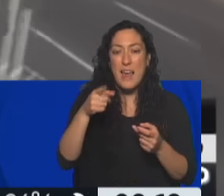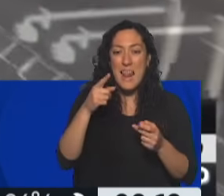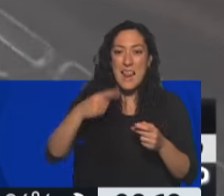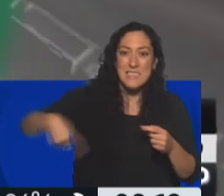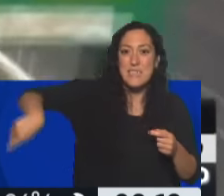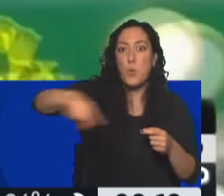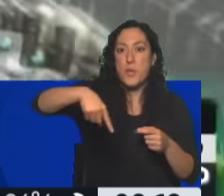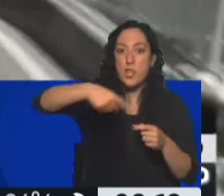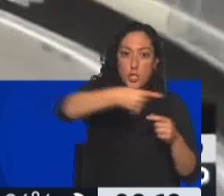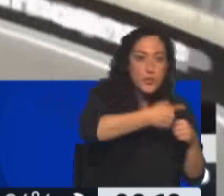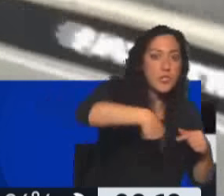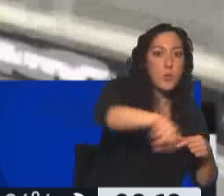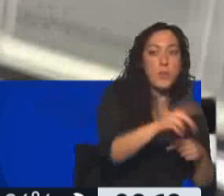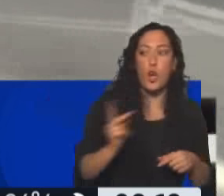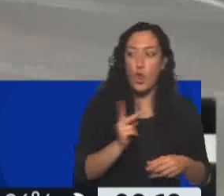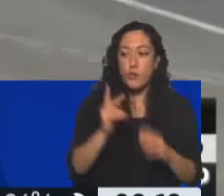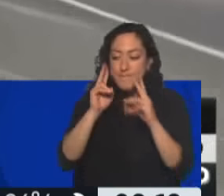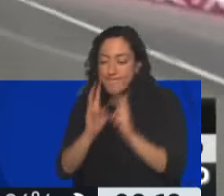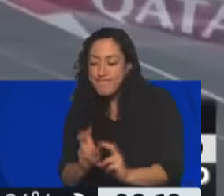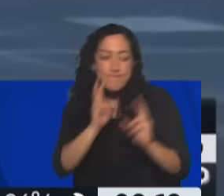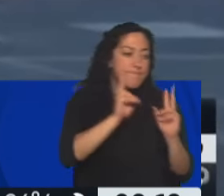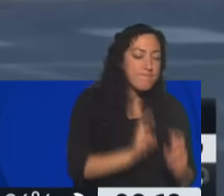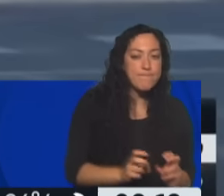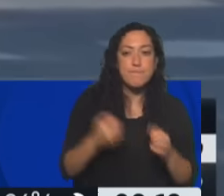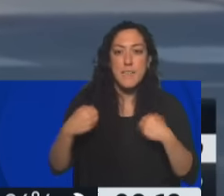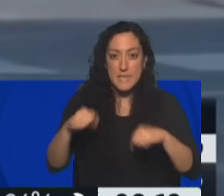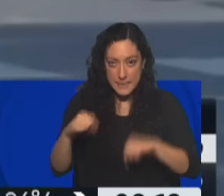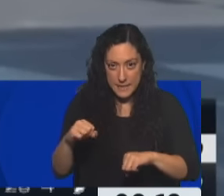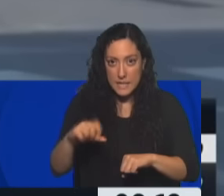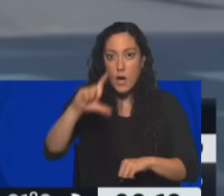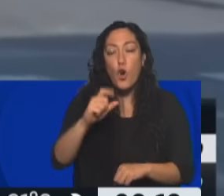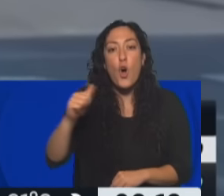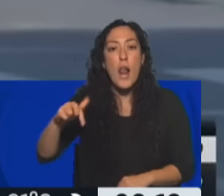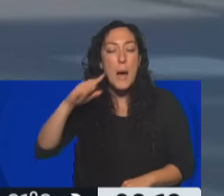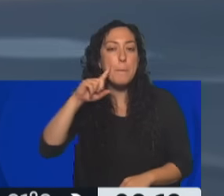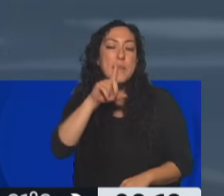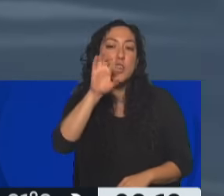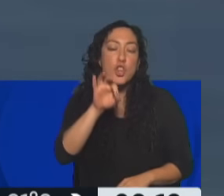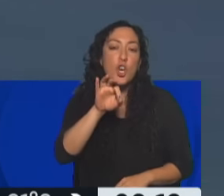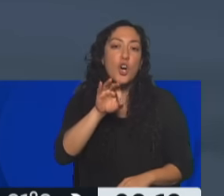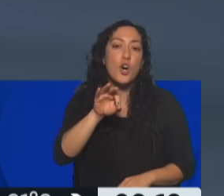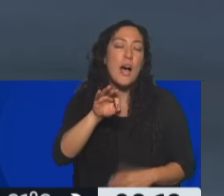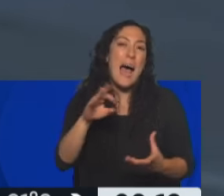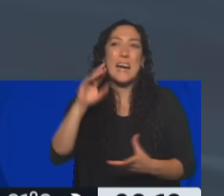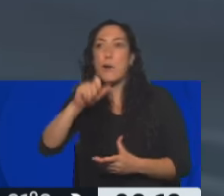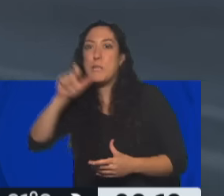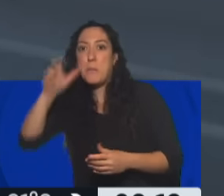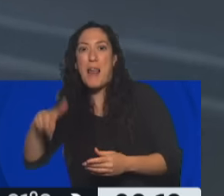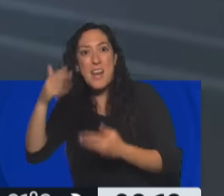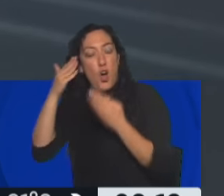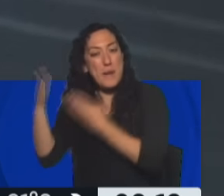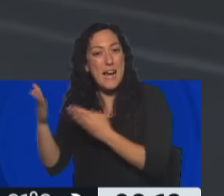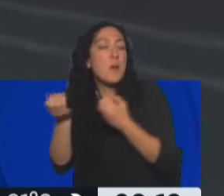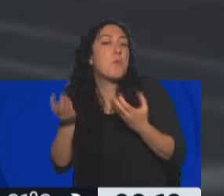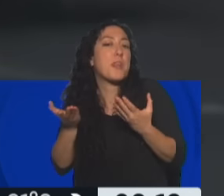ambos circuitos. Un Colapinto que sabe también que en este homenaje a Reutemann tiene que ver, porque la última